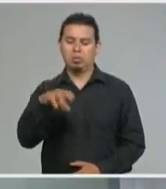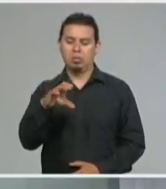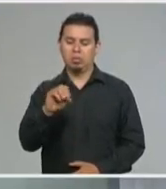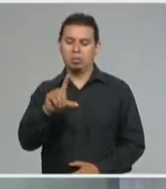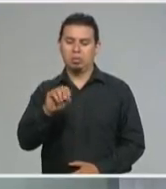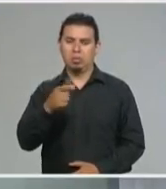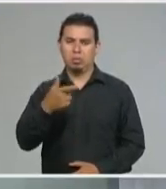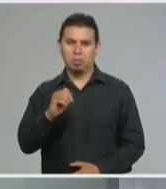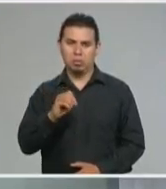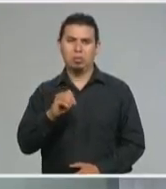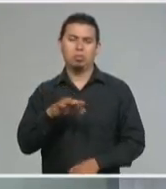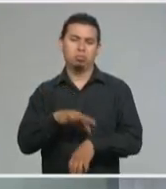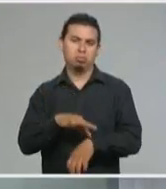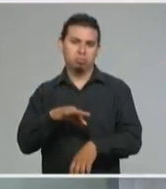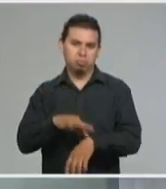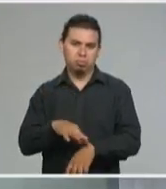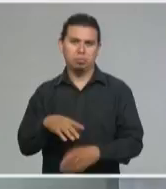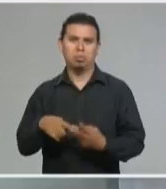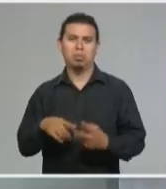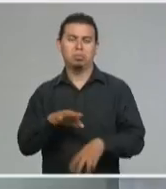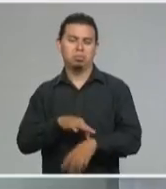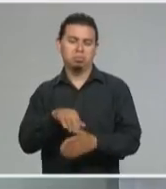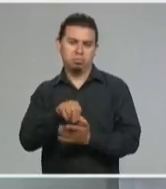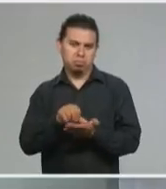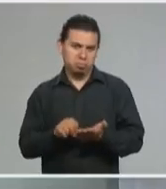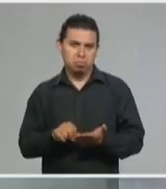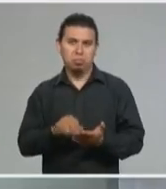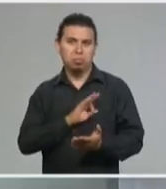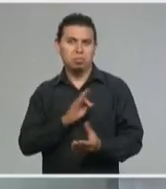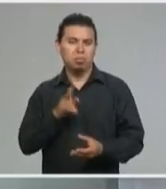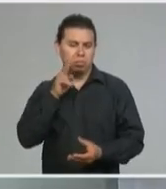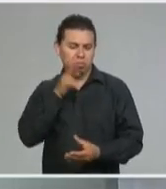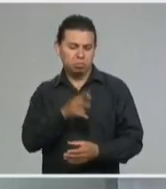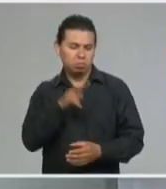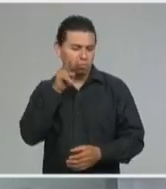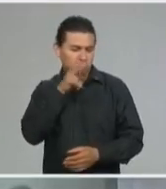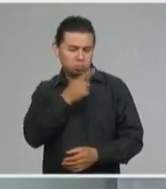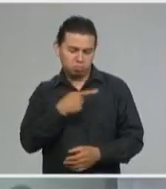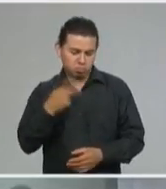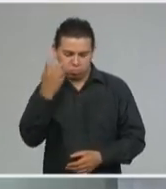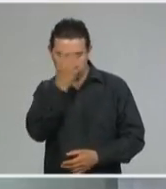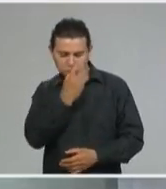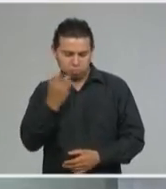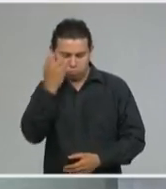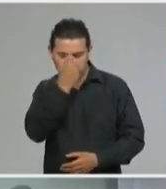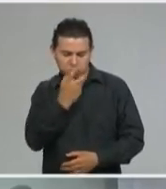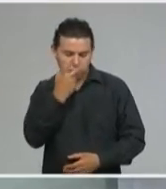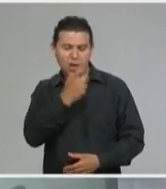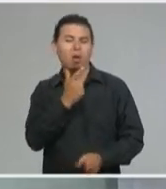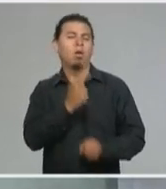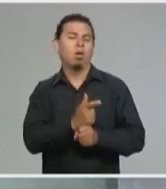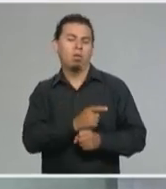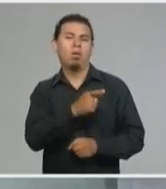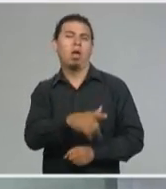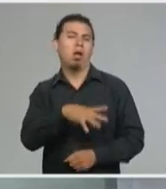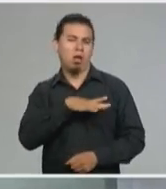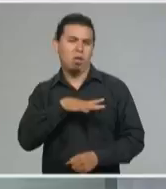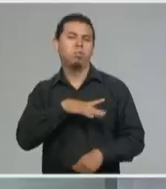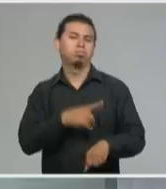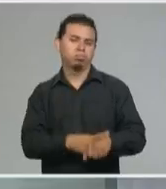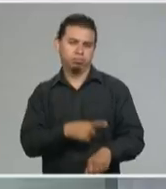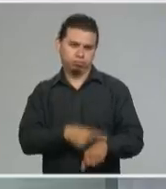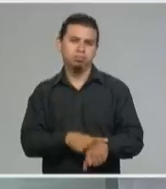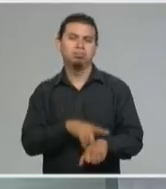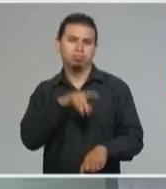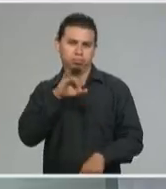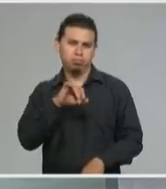radiooncólogos, oncólogos médicos, oncólogos quirúrgicos, pueden revisar al paciente, ¿no? Entonces, acudir con una persona que esté relacionada